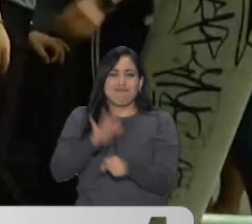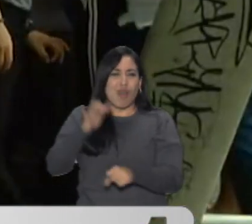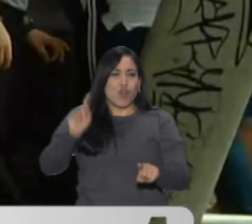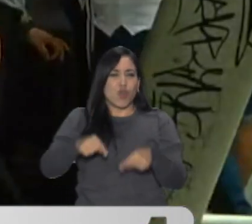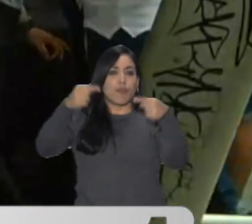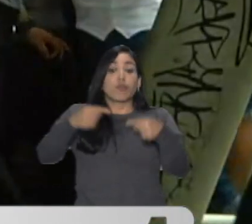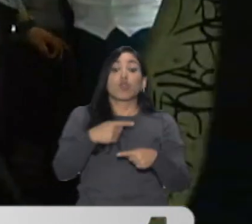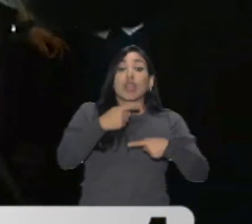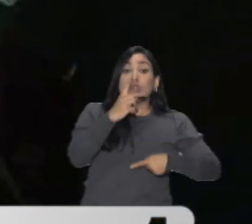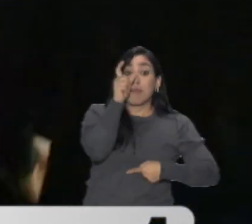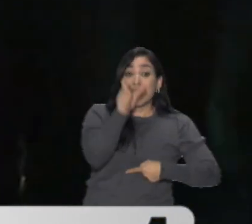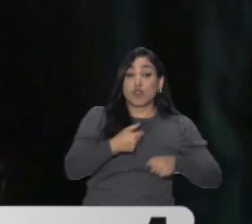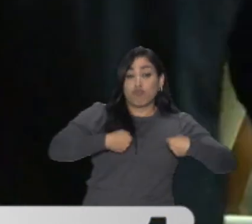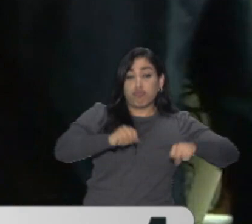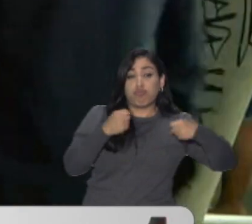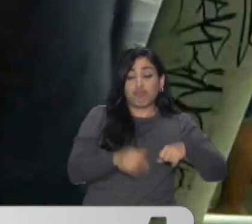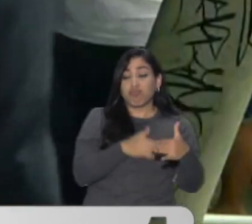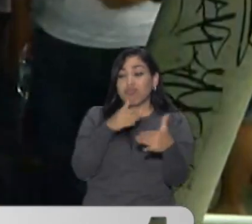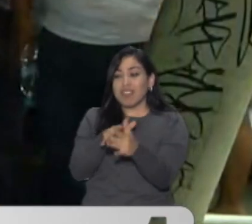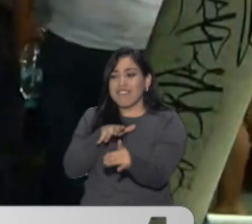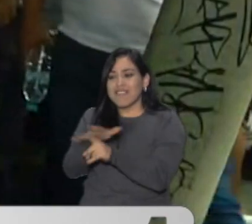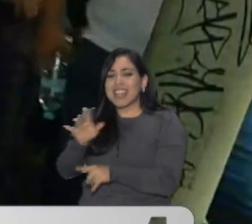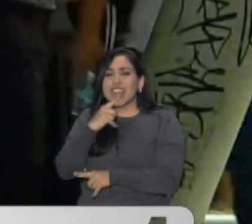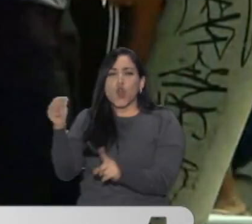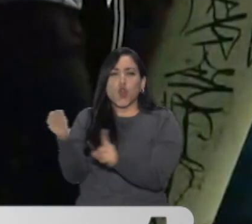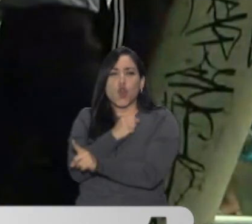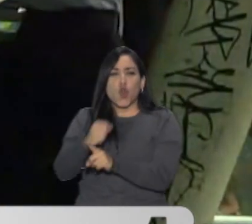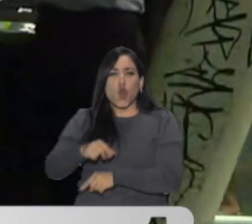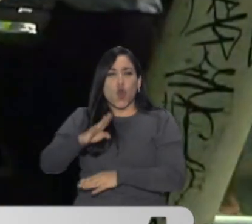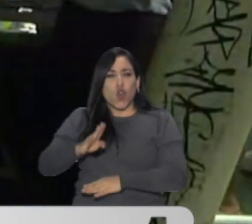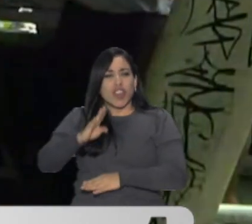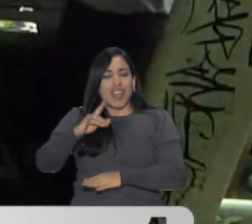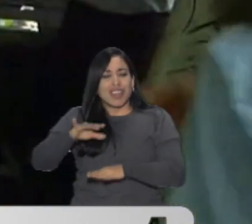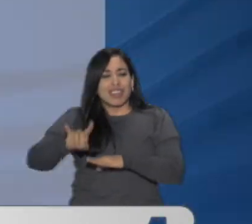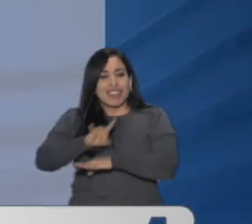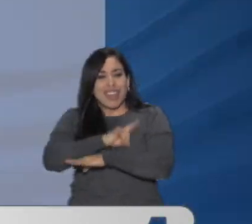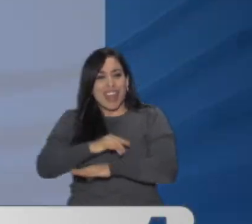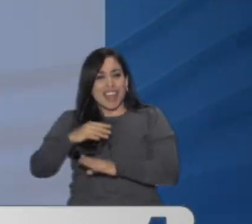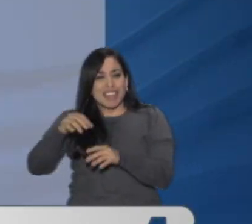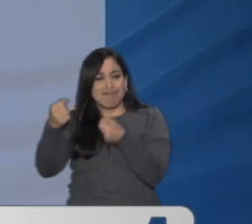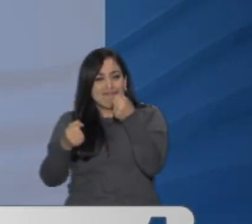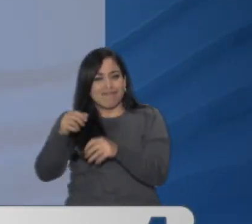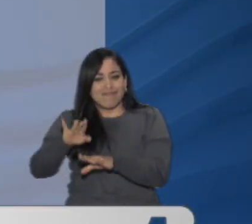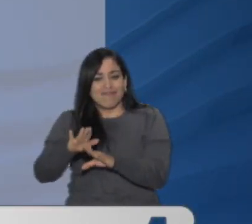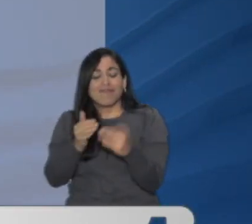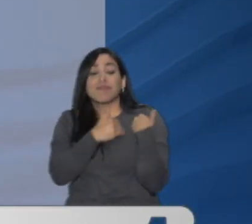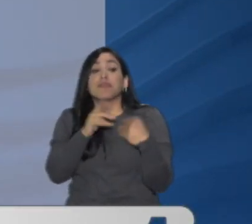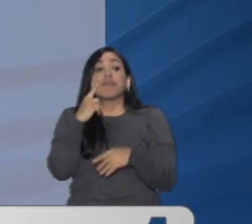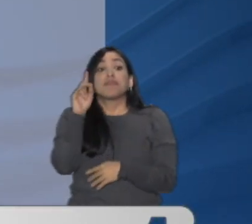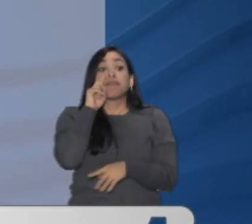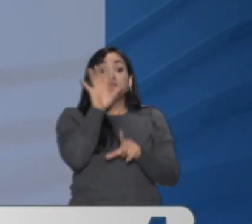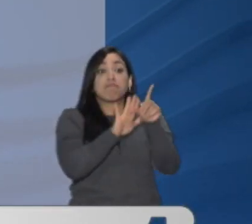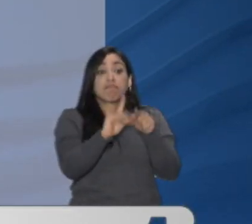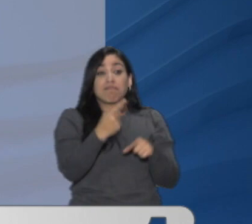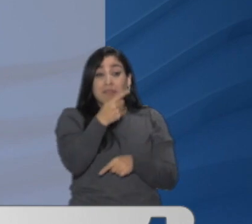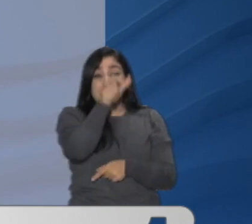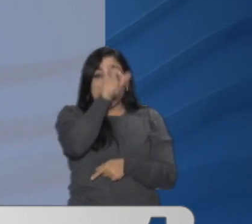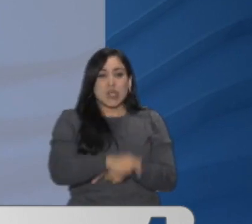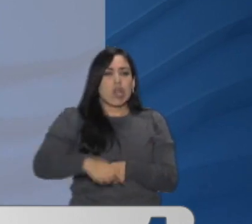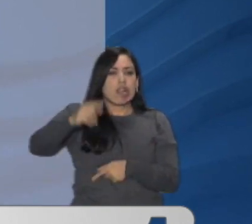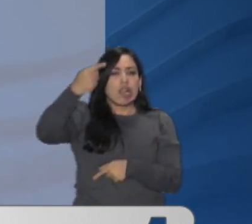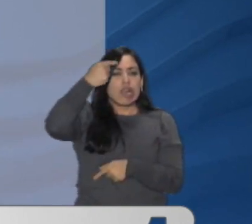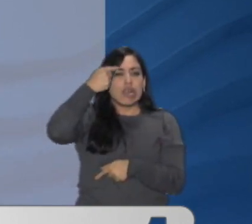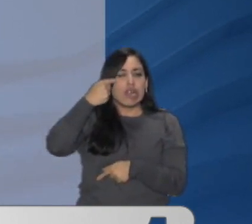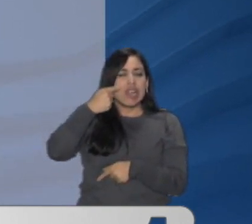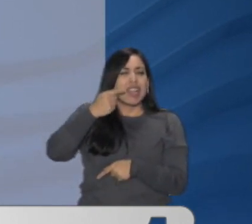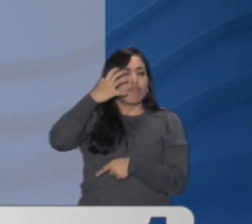intolerancia en donde un motociclista infractor agredió a un guarda de tránsito. En la imagen se ve al agente de tránsito con